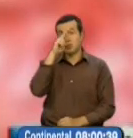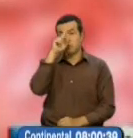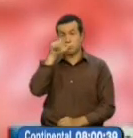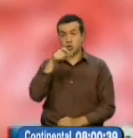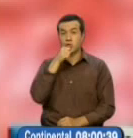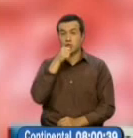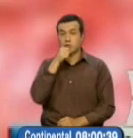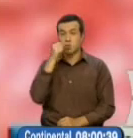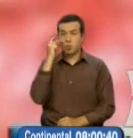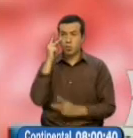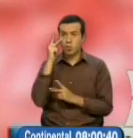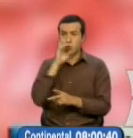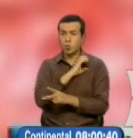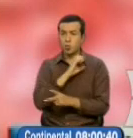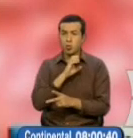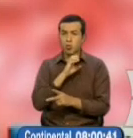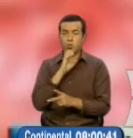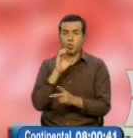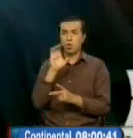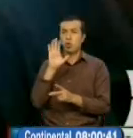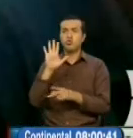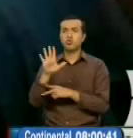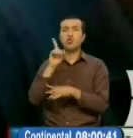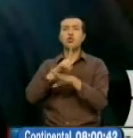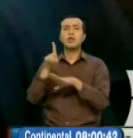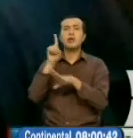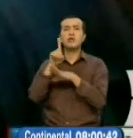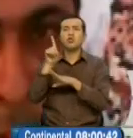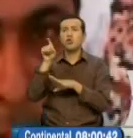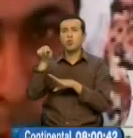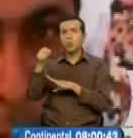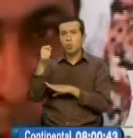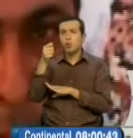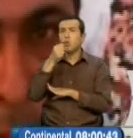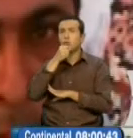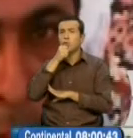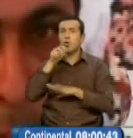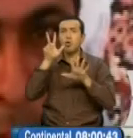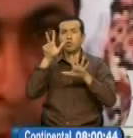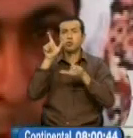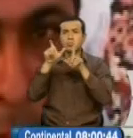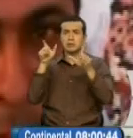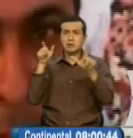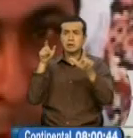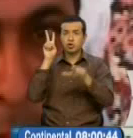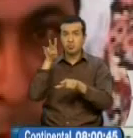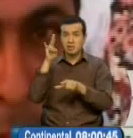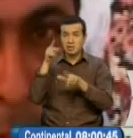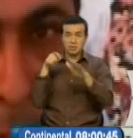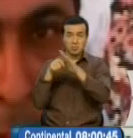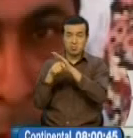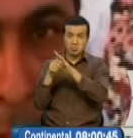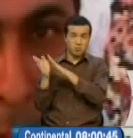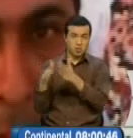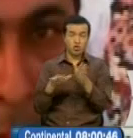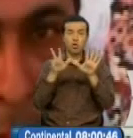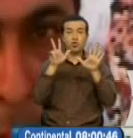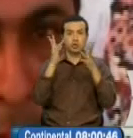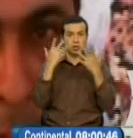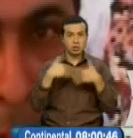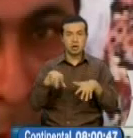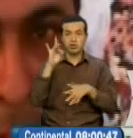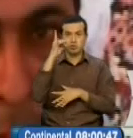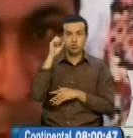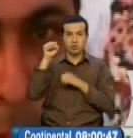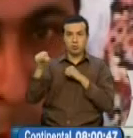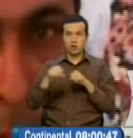cuerpo calcinado. Adame era director de Canal 4 TV y se convierte en el octavo periodista asesinado en lo que va de este año. El comunicador fue secuestrado el 18 de